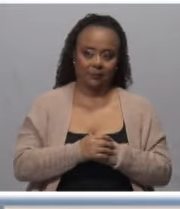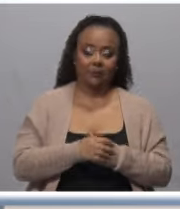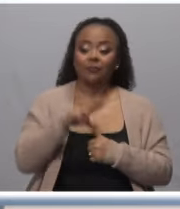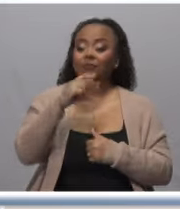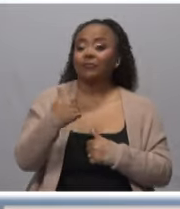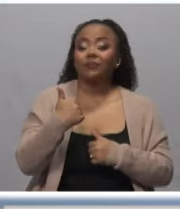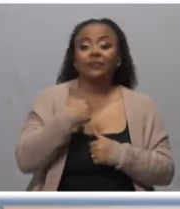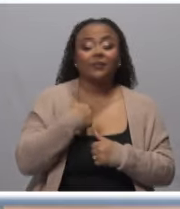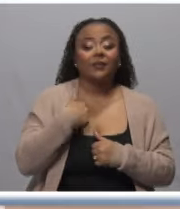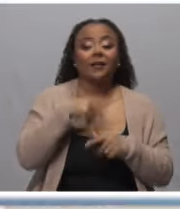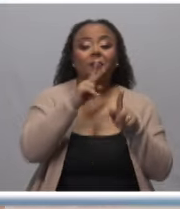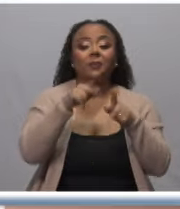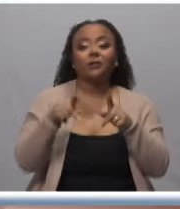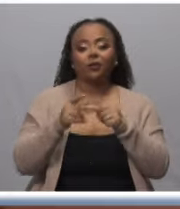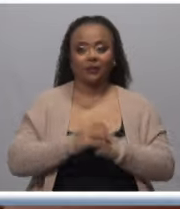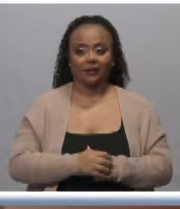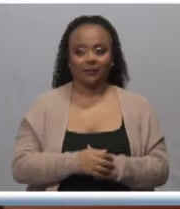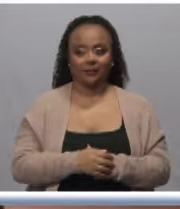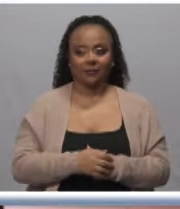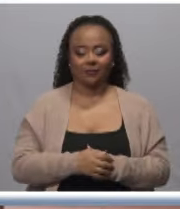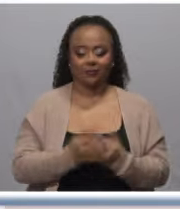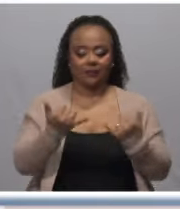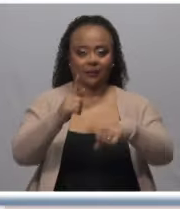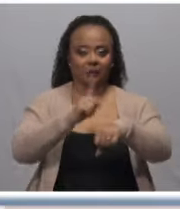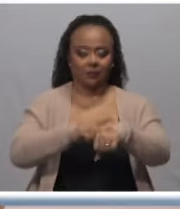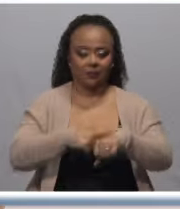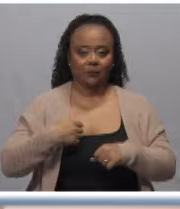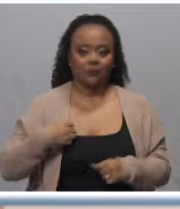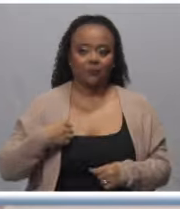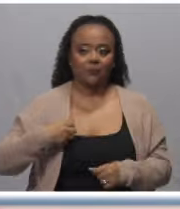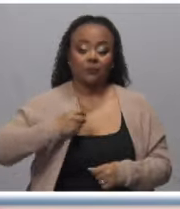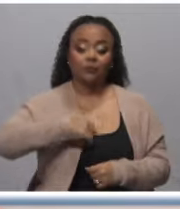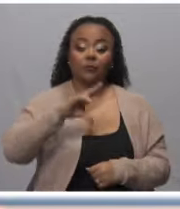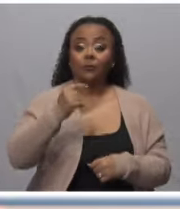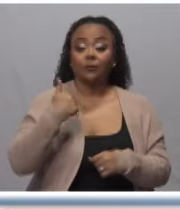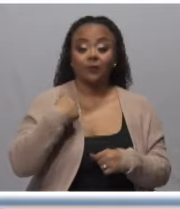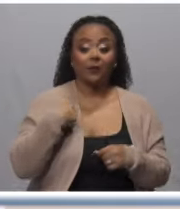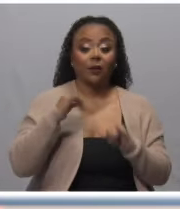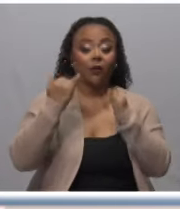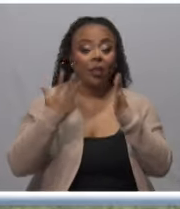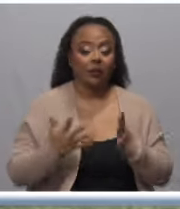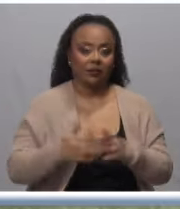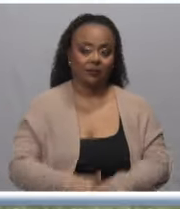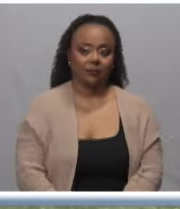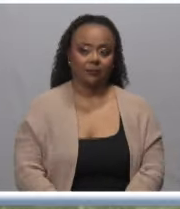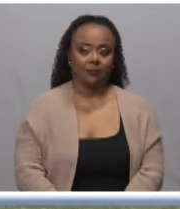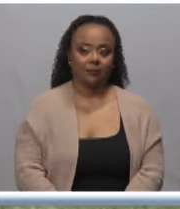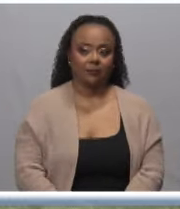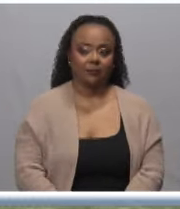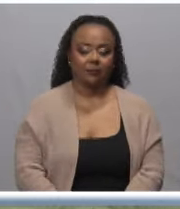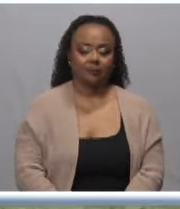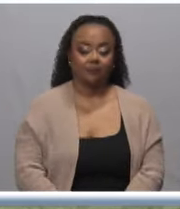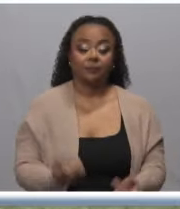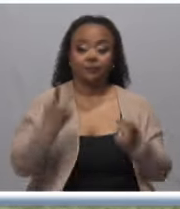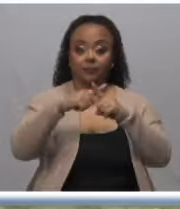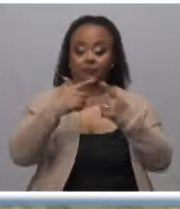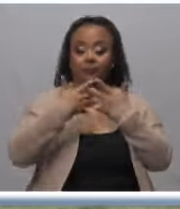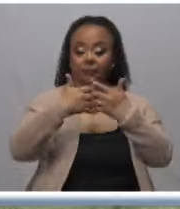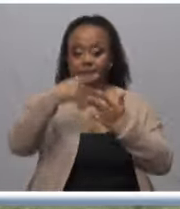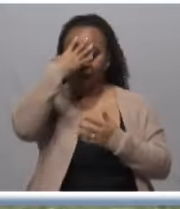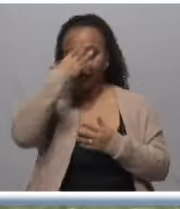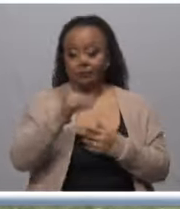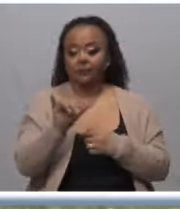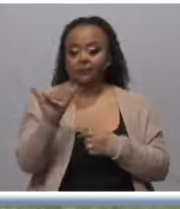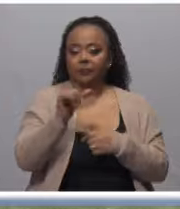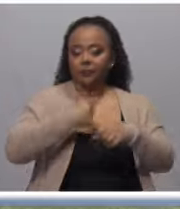tiene gente Vladimir en estos momentos lo que no tiene gente el mismo exdefensor considera que